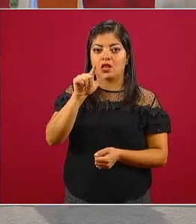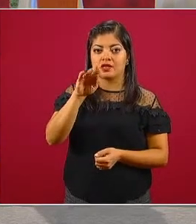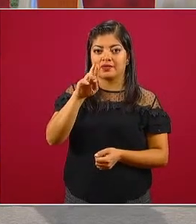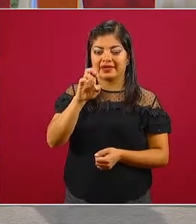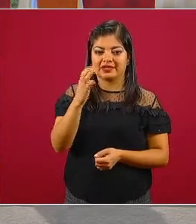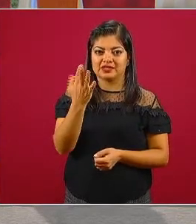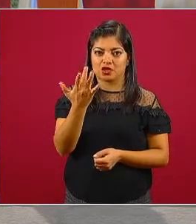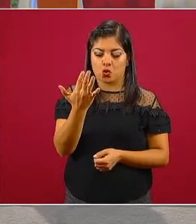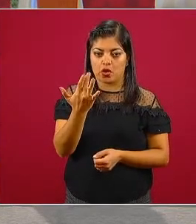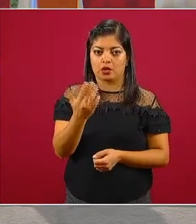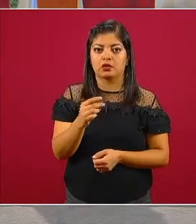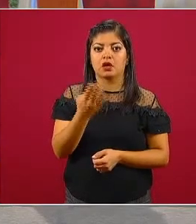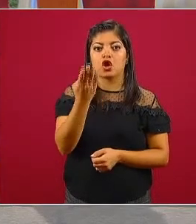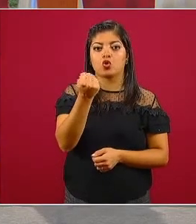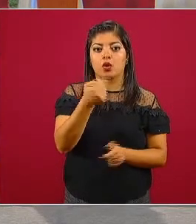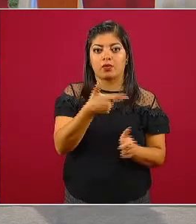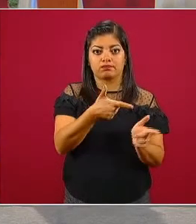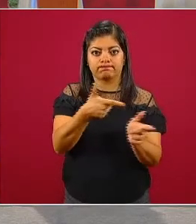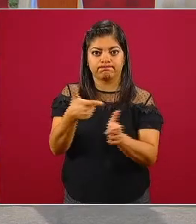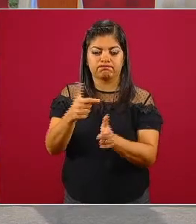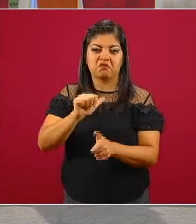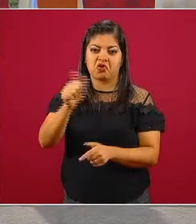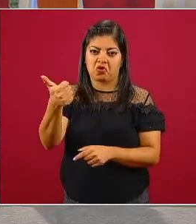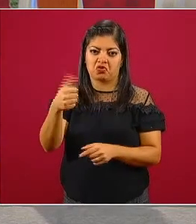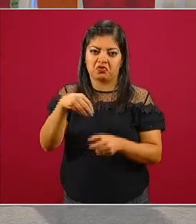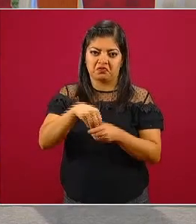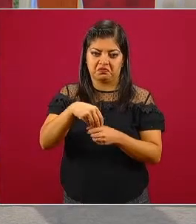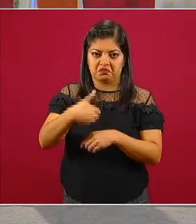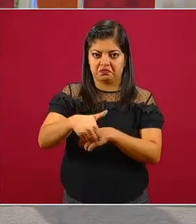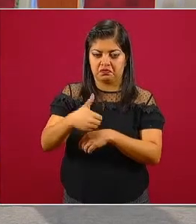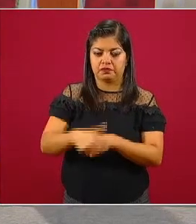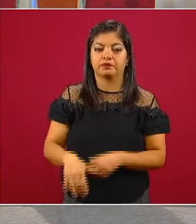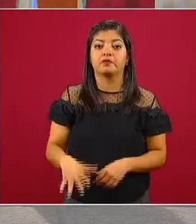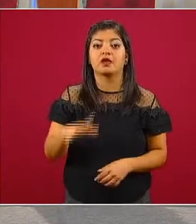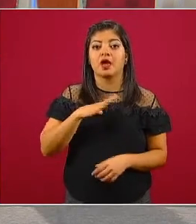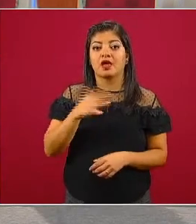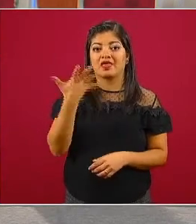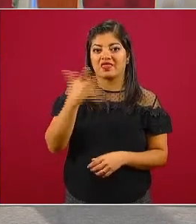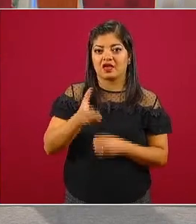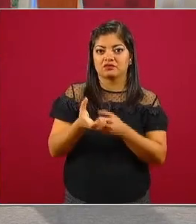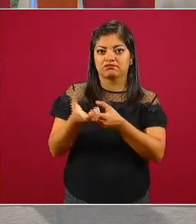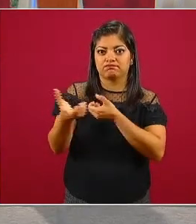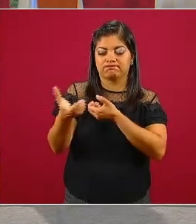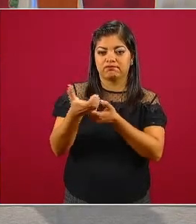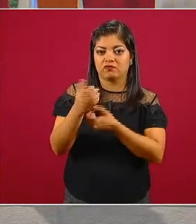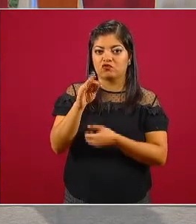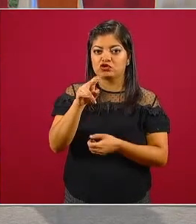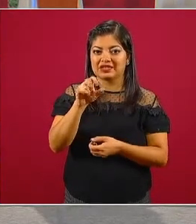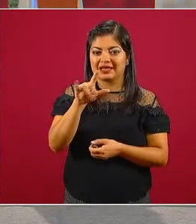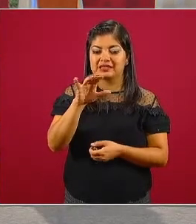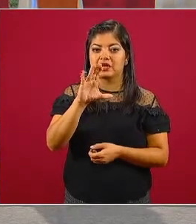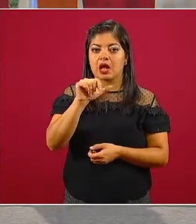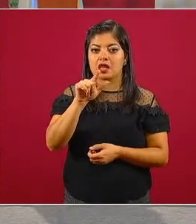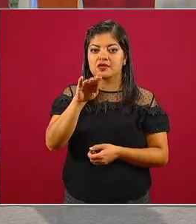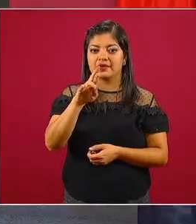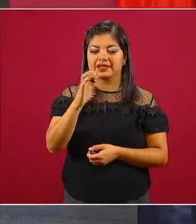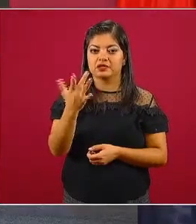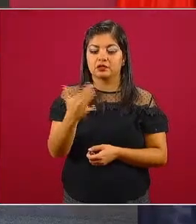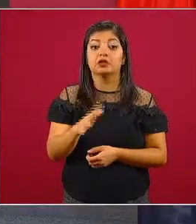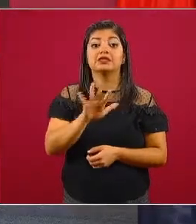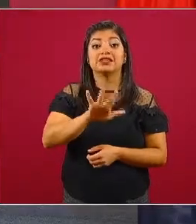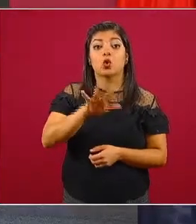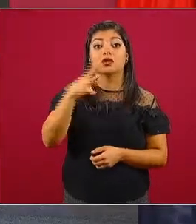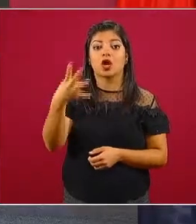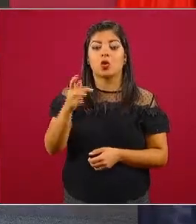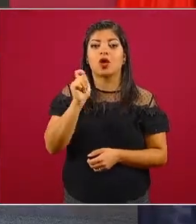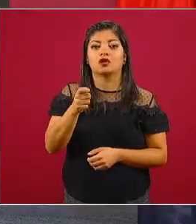9 ametralladoras de otra naturaleza, 10 fusiles Barrett calibre 50, 54 fusiles de